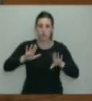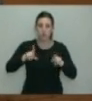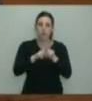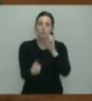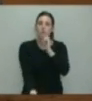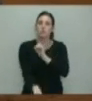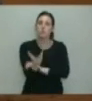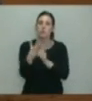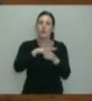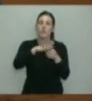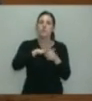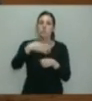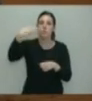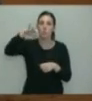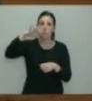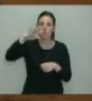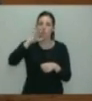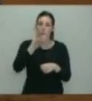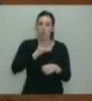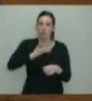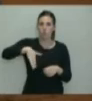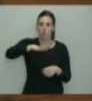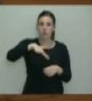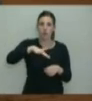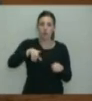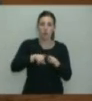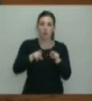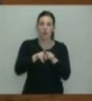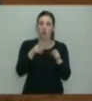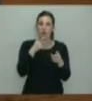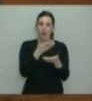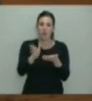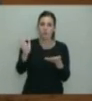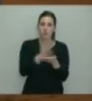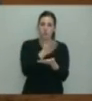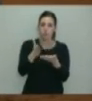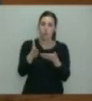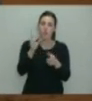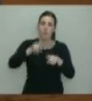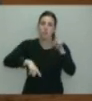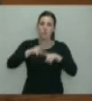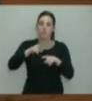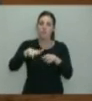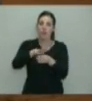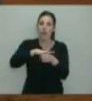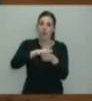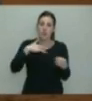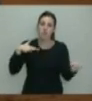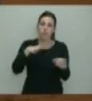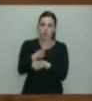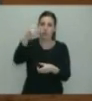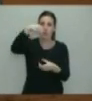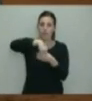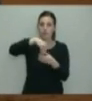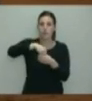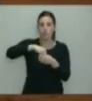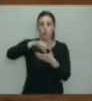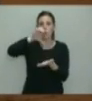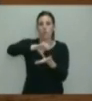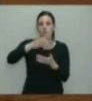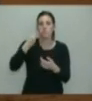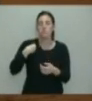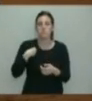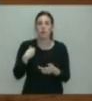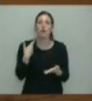establecimiento de un distrito único por municipio en lugar de la actual división por áreas de influencia dentro de la misma localidad. Esa petición